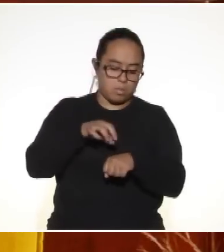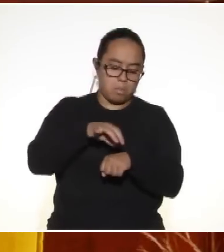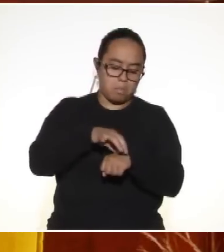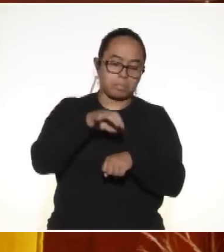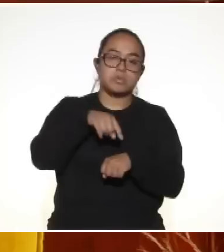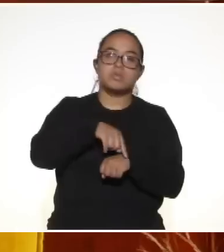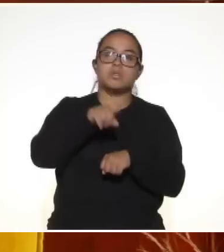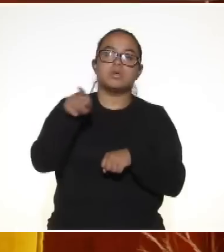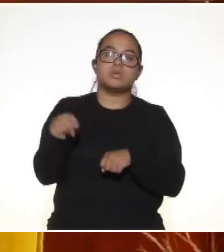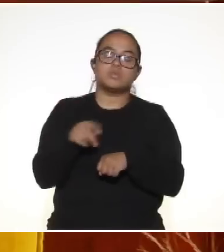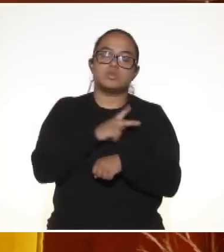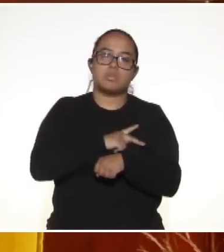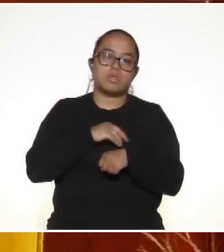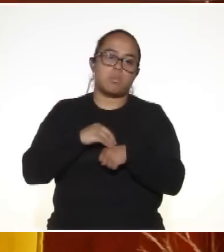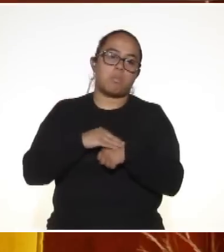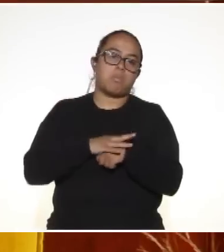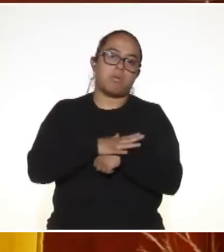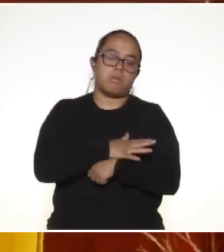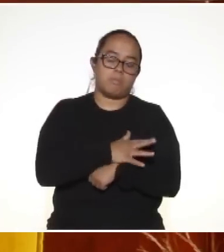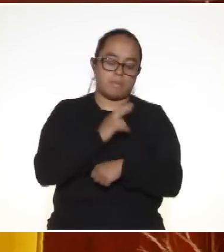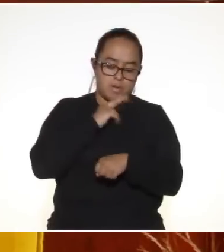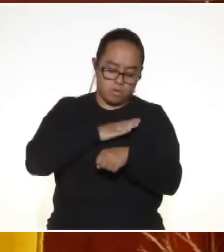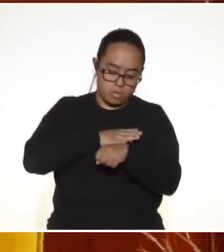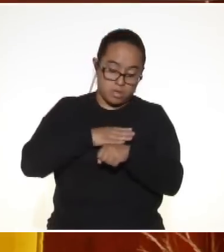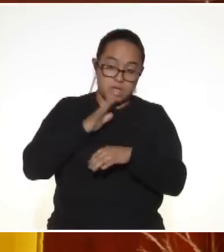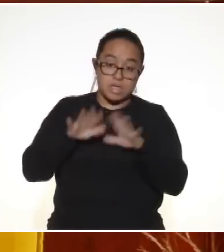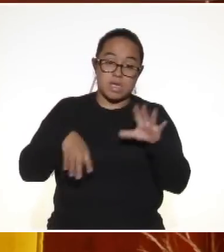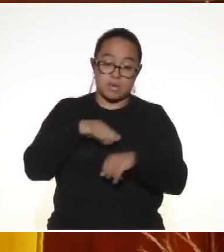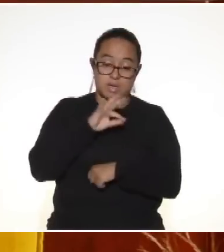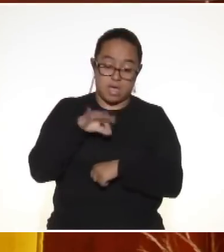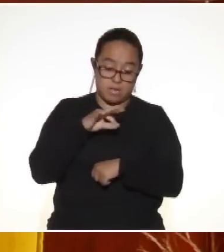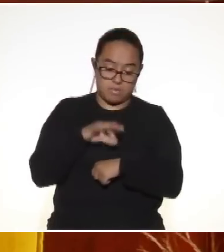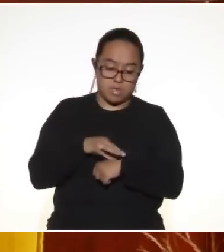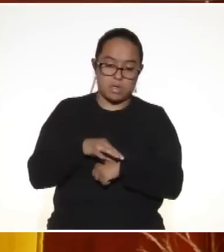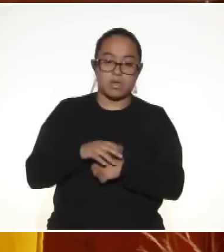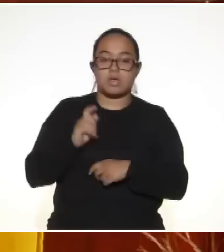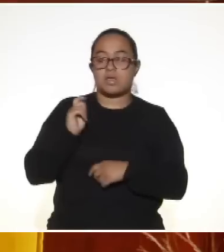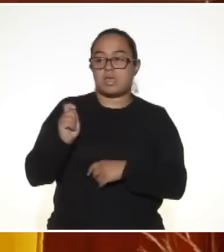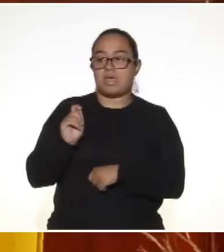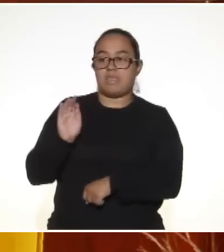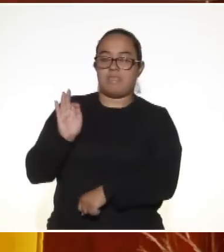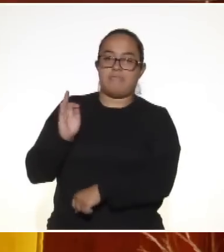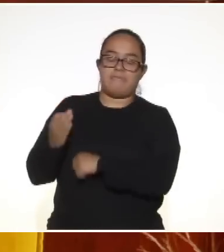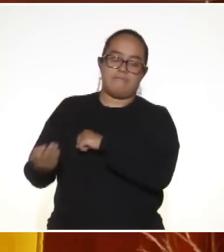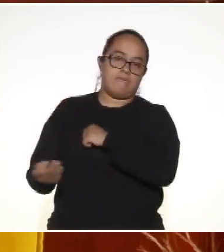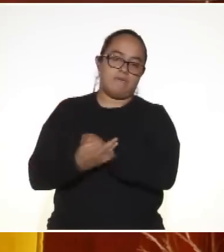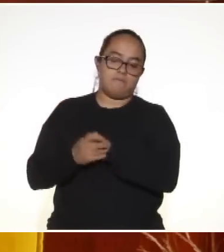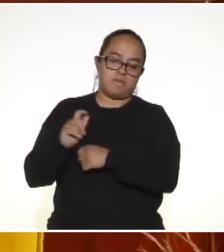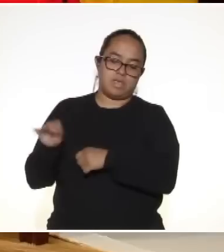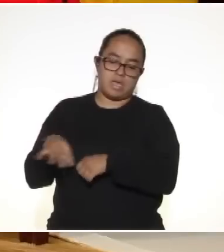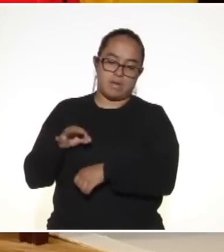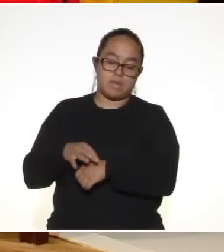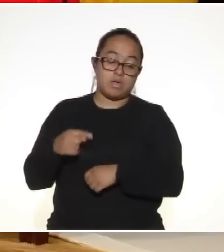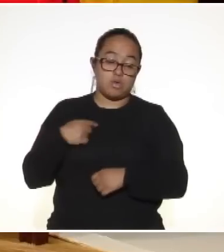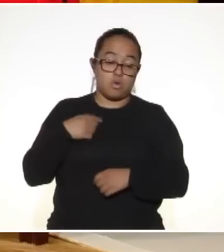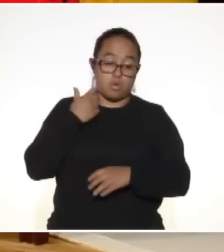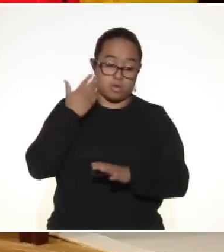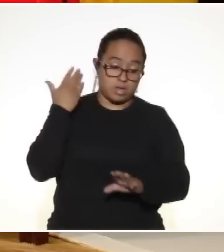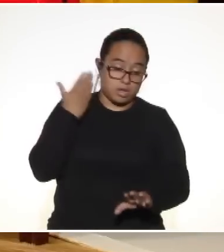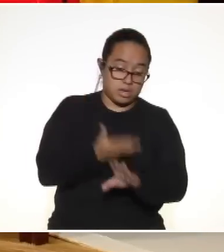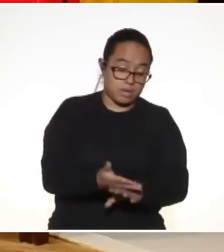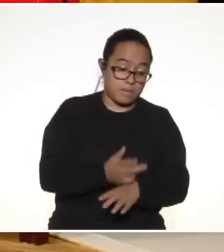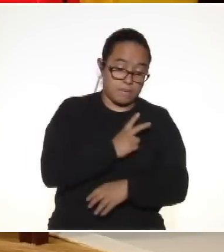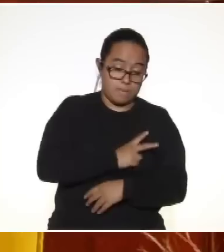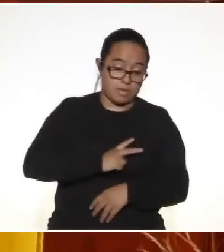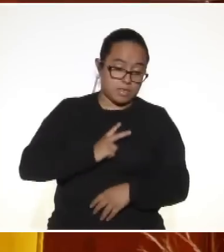inyectar. Exacto. Y habitualmente la abeja cuando pica es algo defensivo, no pretende inyectarte completo